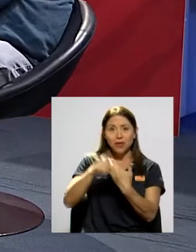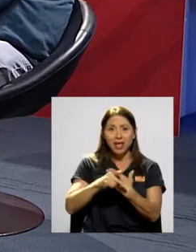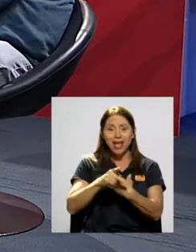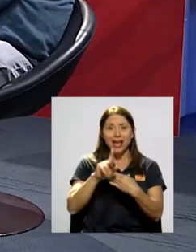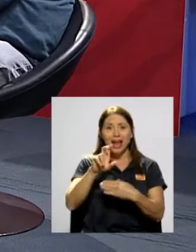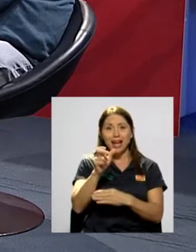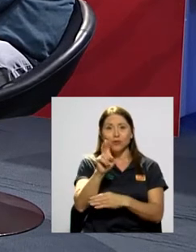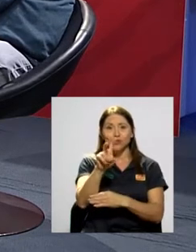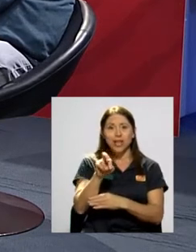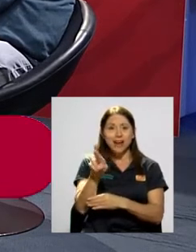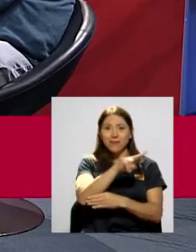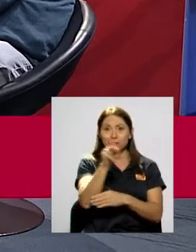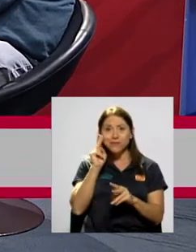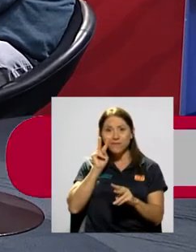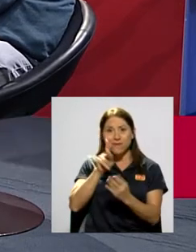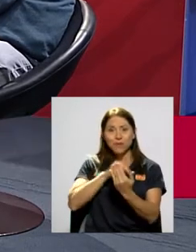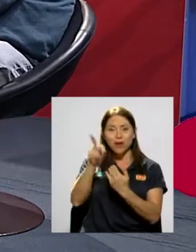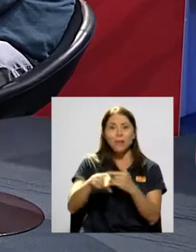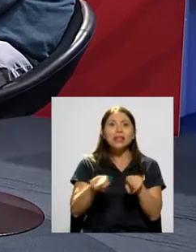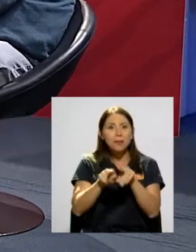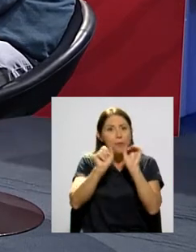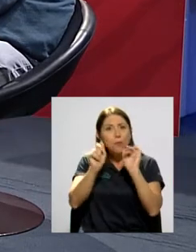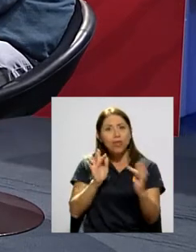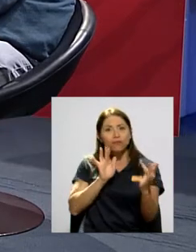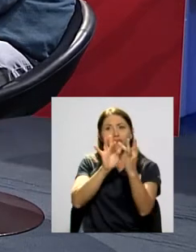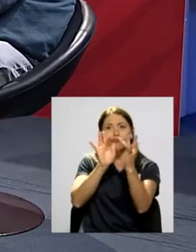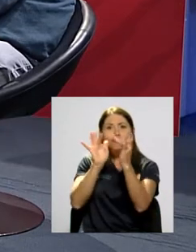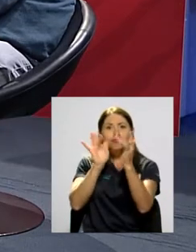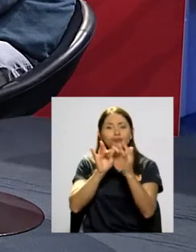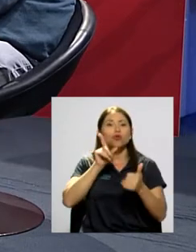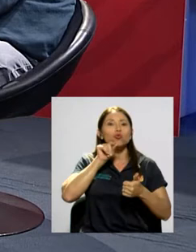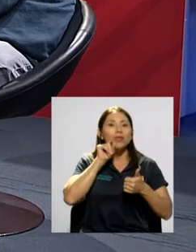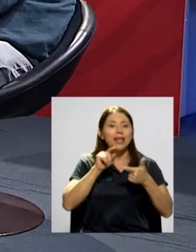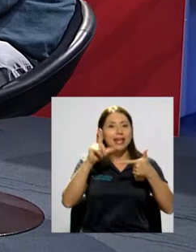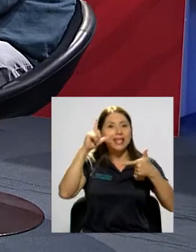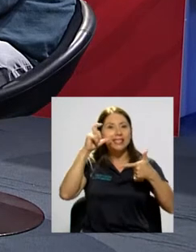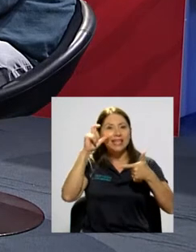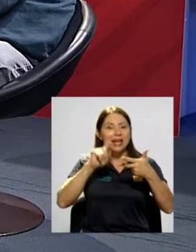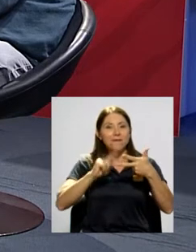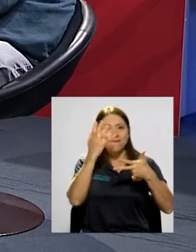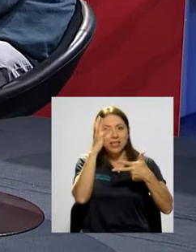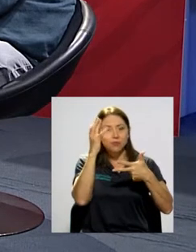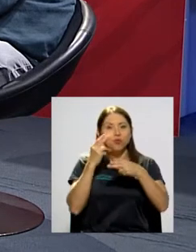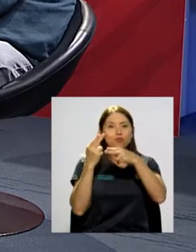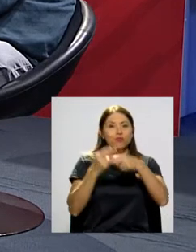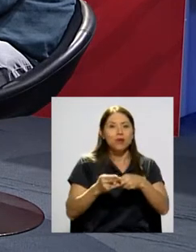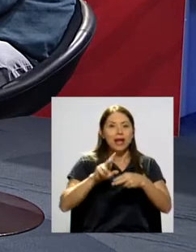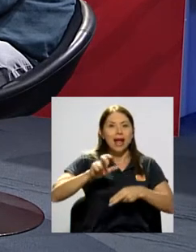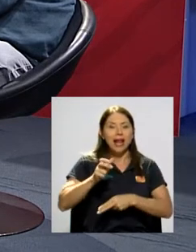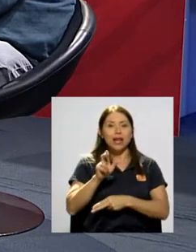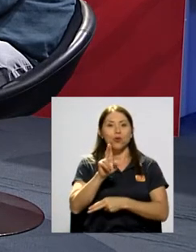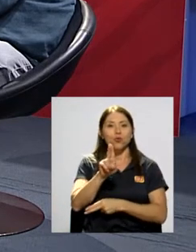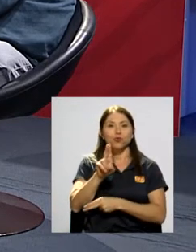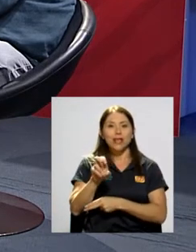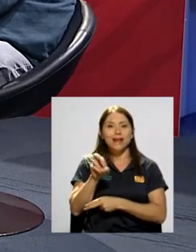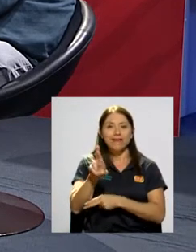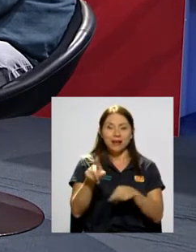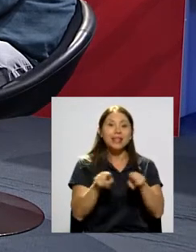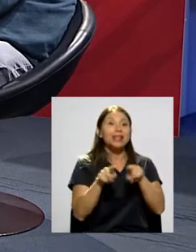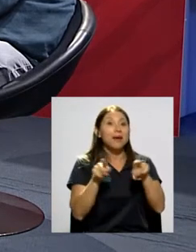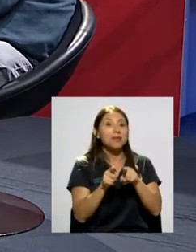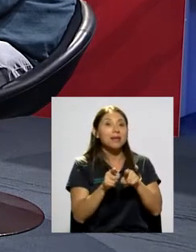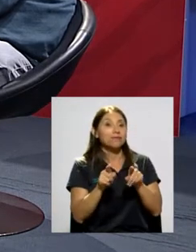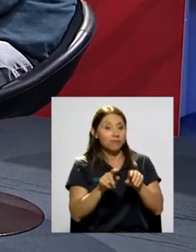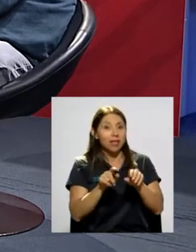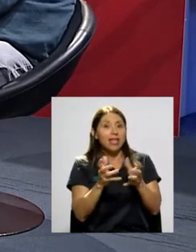y aportar a esta discusión también en nuestras redes sociales, Twitter, Instagram, Facebook, nos encuentra como Canal UCR. También queremos saber la gente